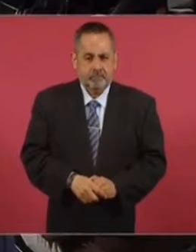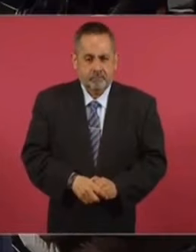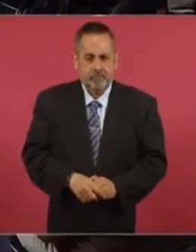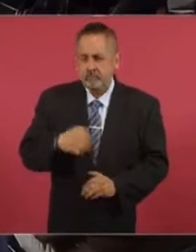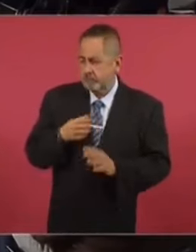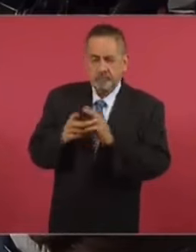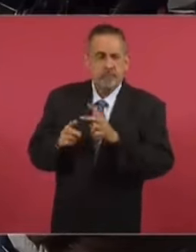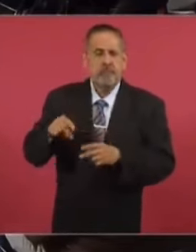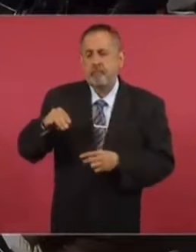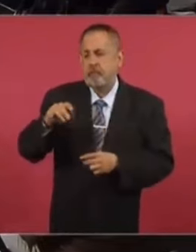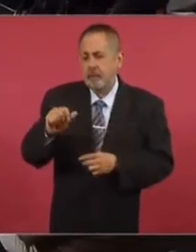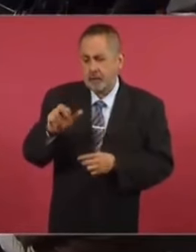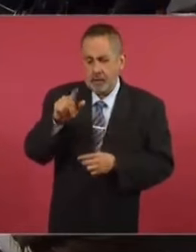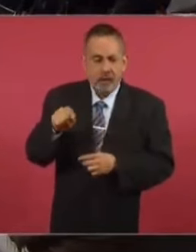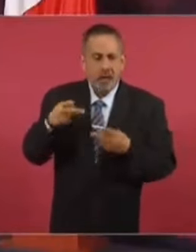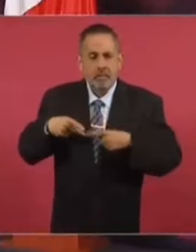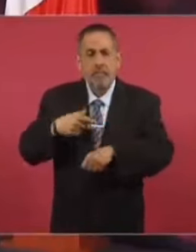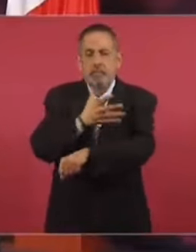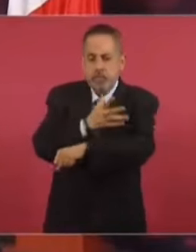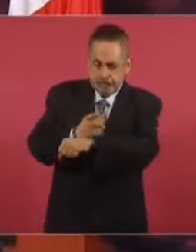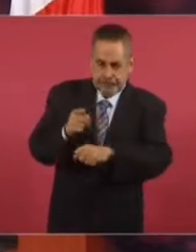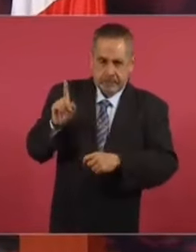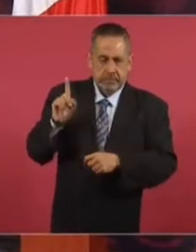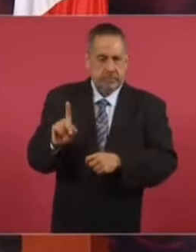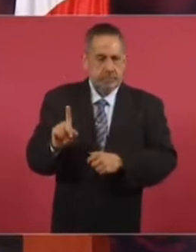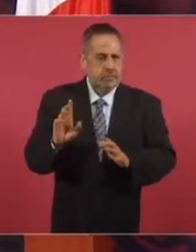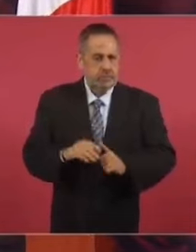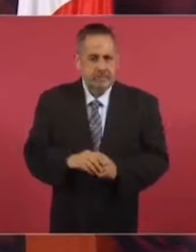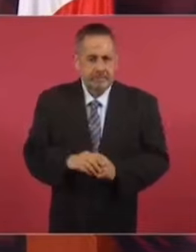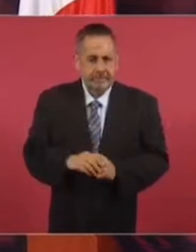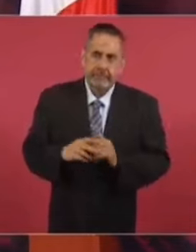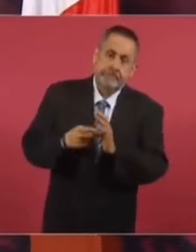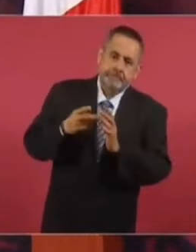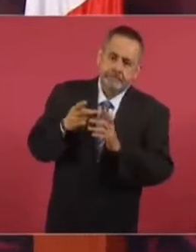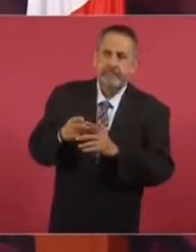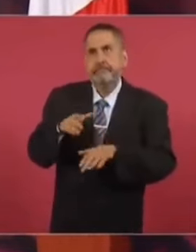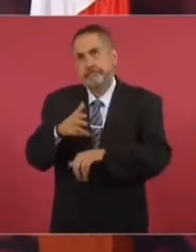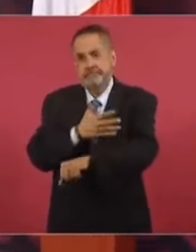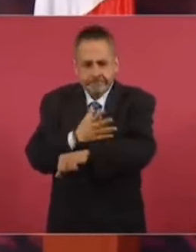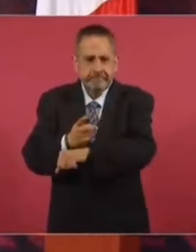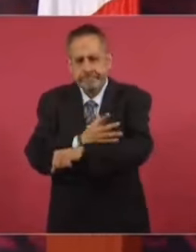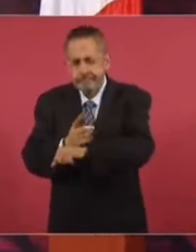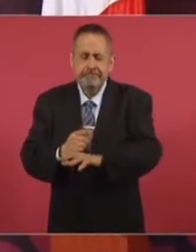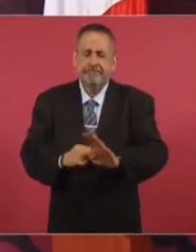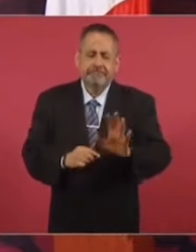ya de que gente honesta segir hablando